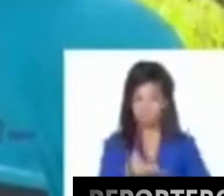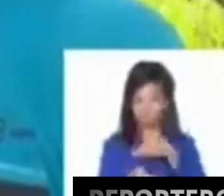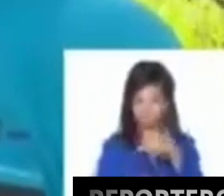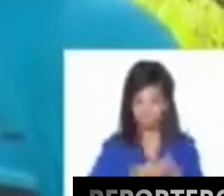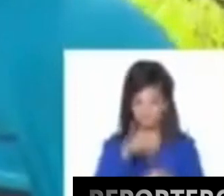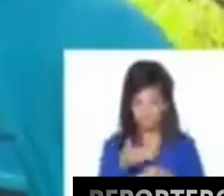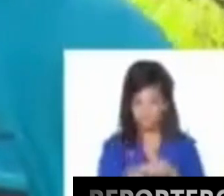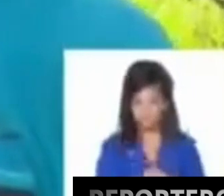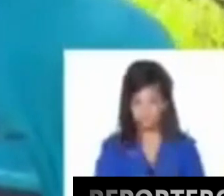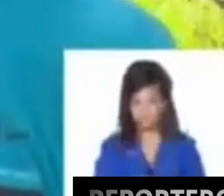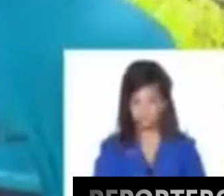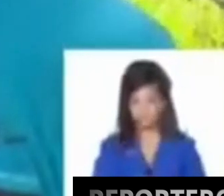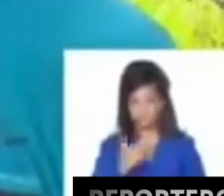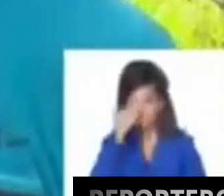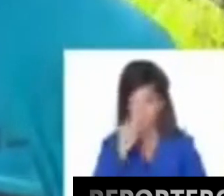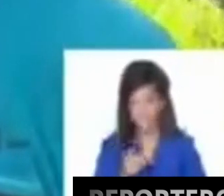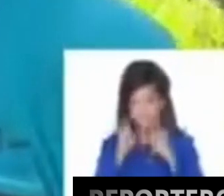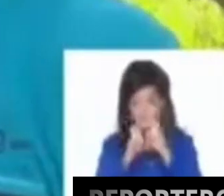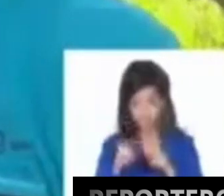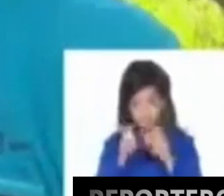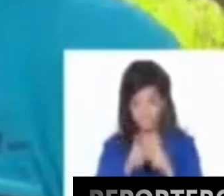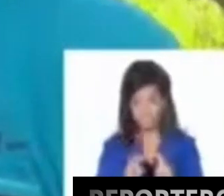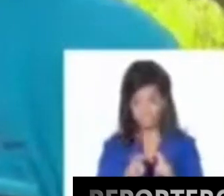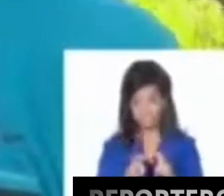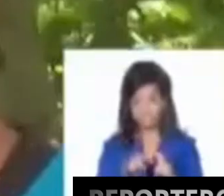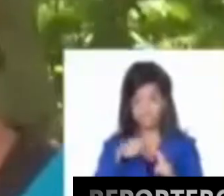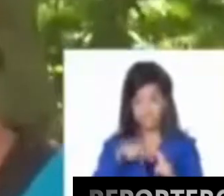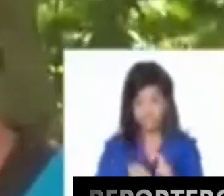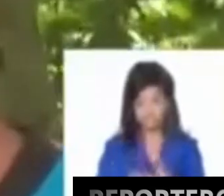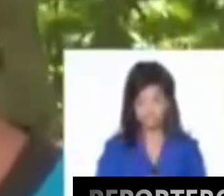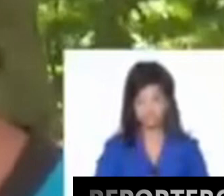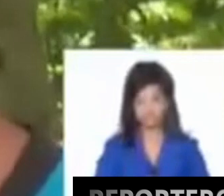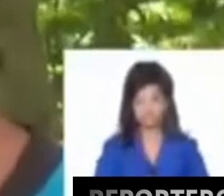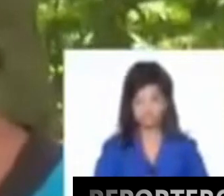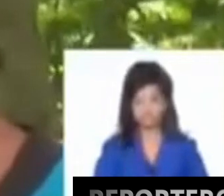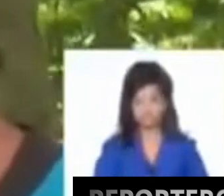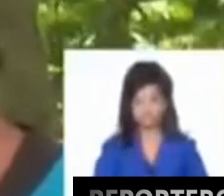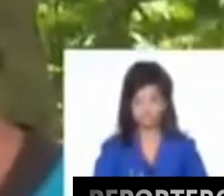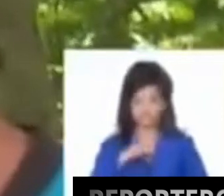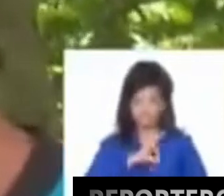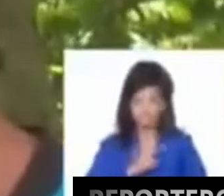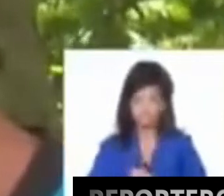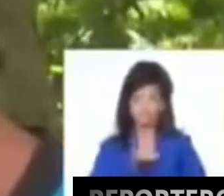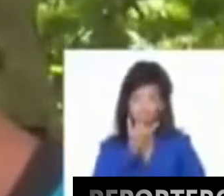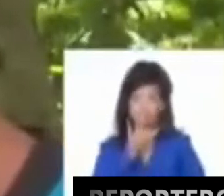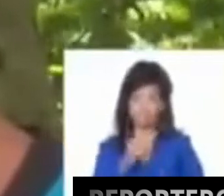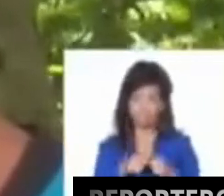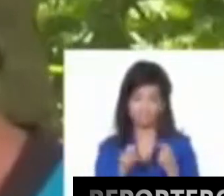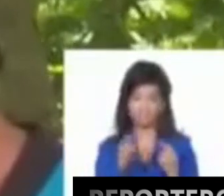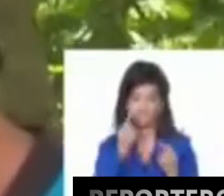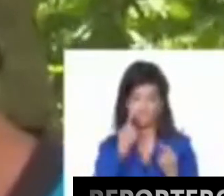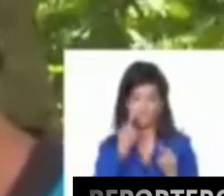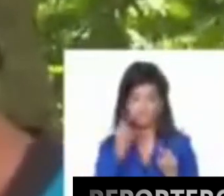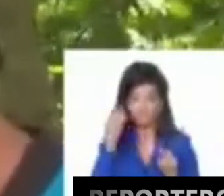era, y gracias al proceso investigativo lo tengo retenido aquí, si no estuviera, no hubiera perdido también. Sí me siento un poco afectado, porque no tengo conocimiento de aquel, no